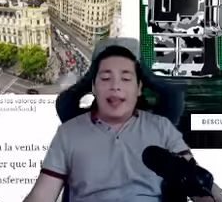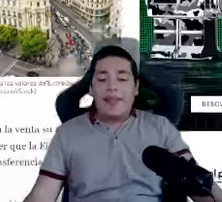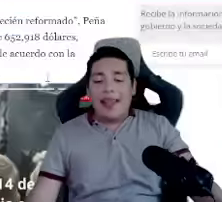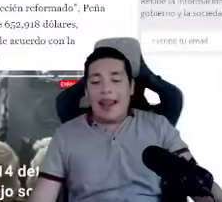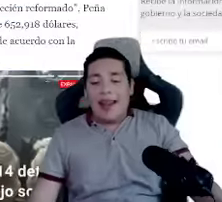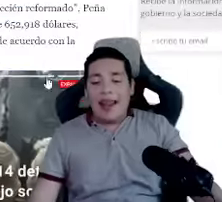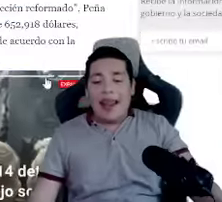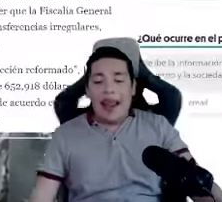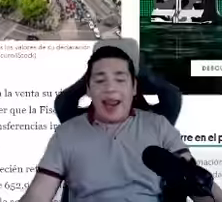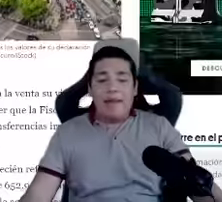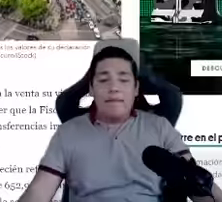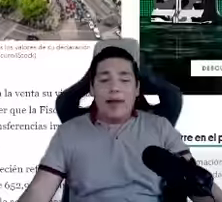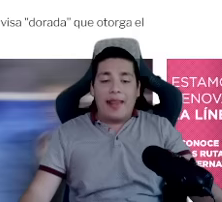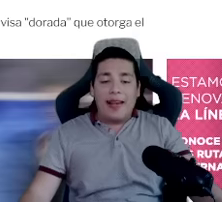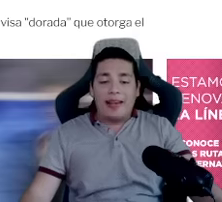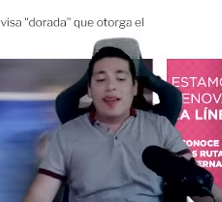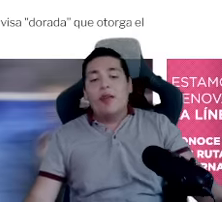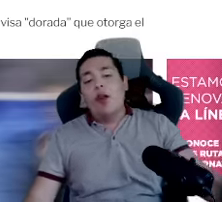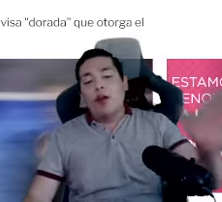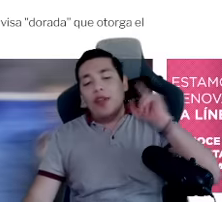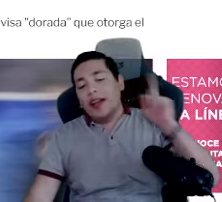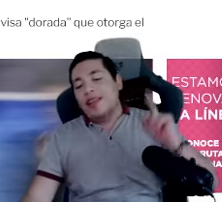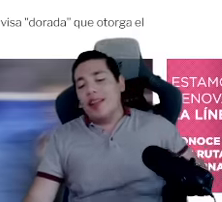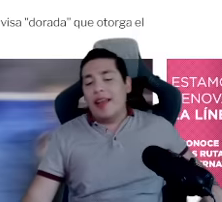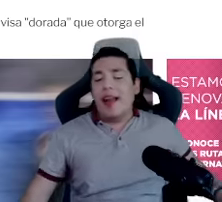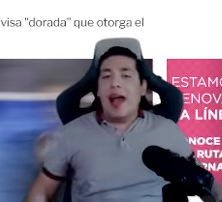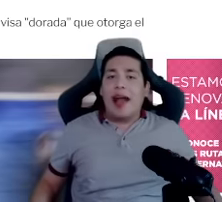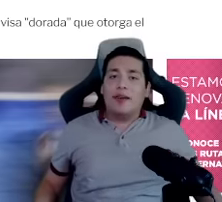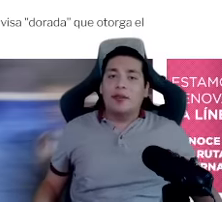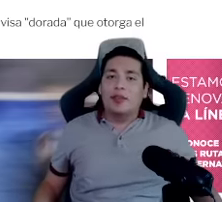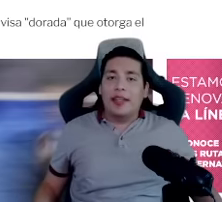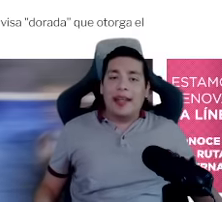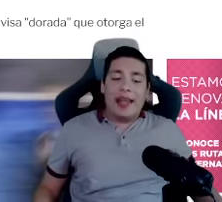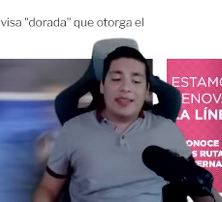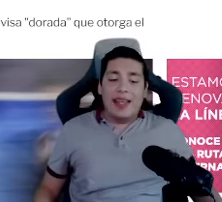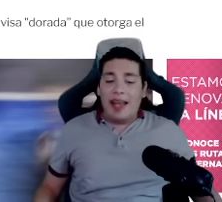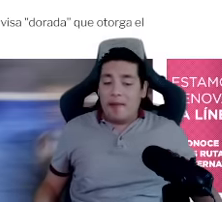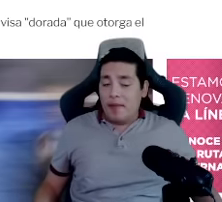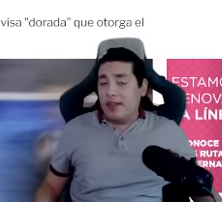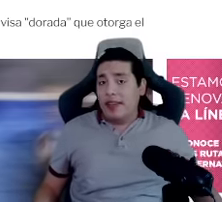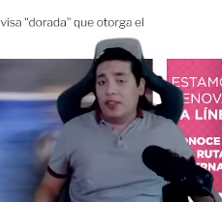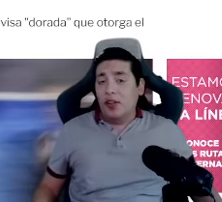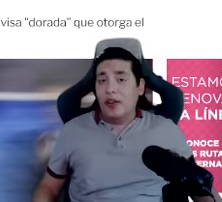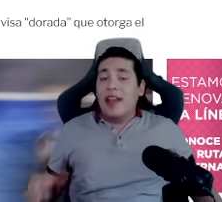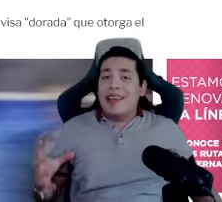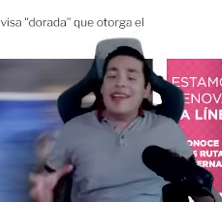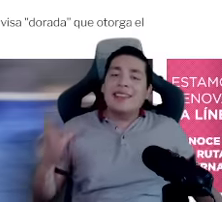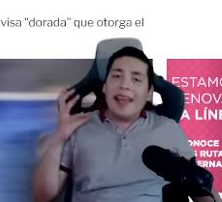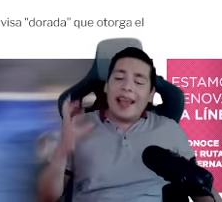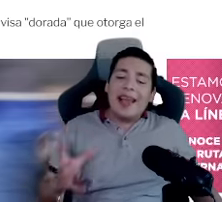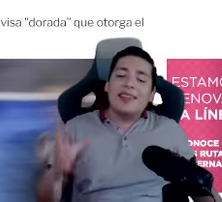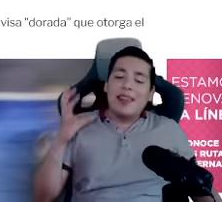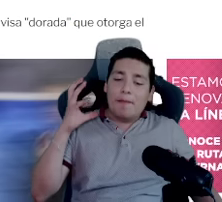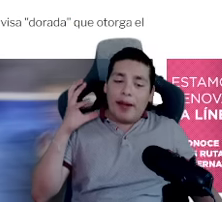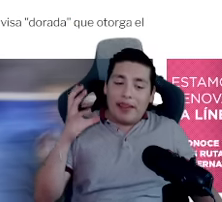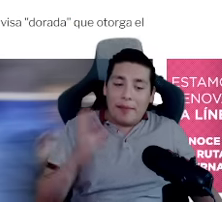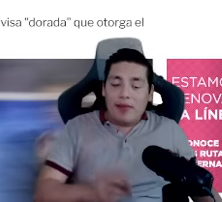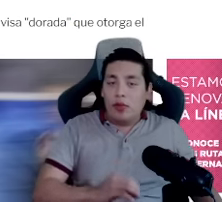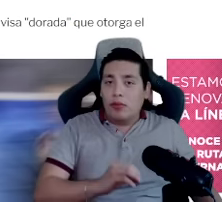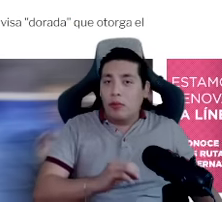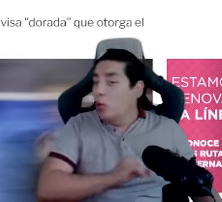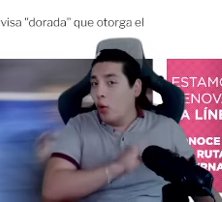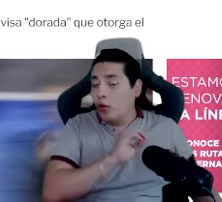que tiene en Madrid luego de que se diera a conocer esta investigación Y es que este